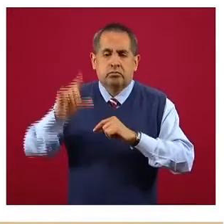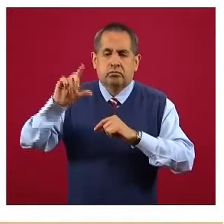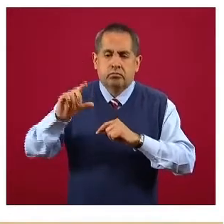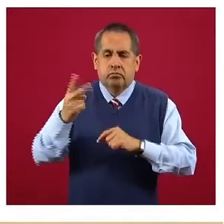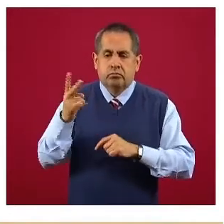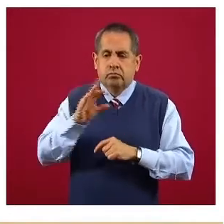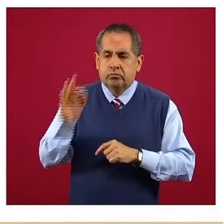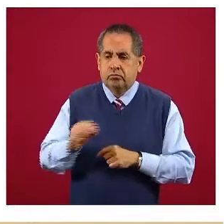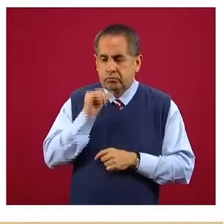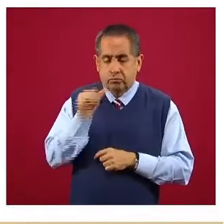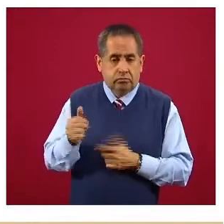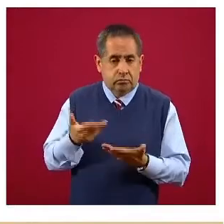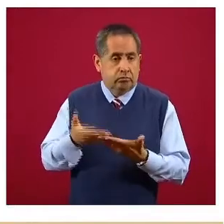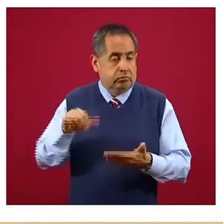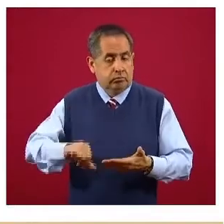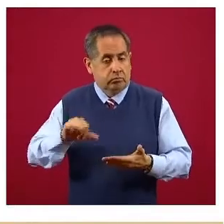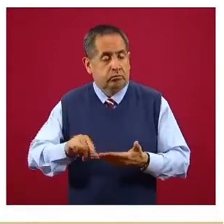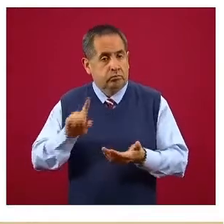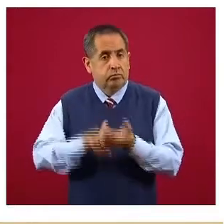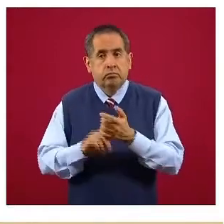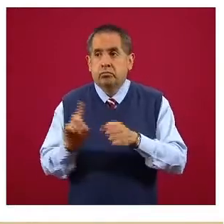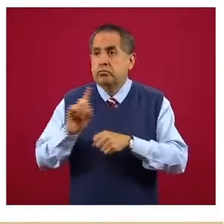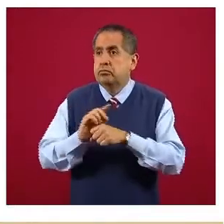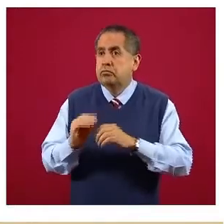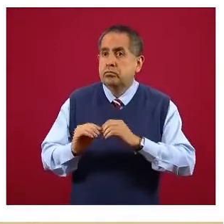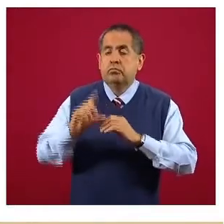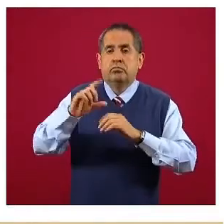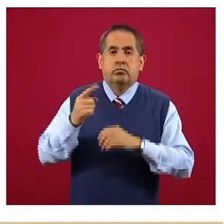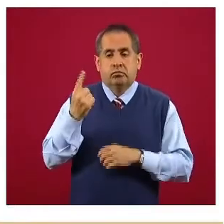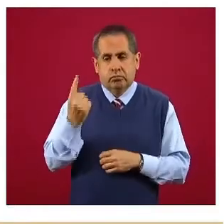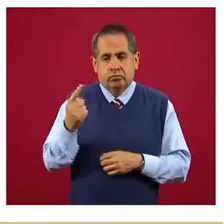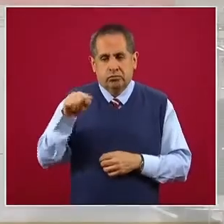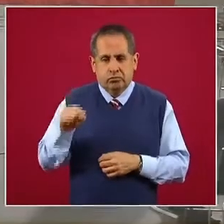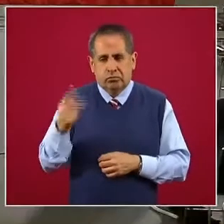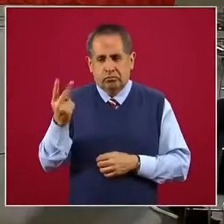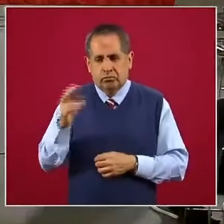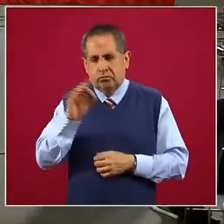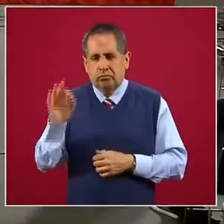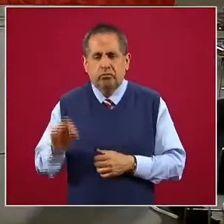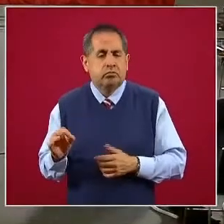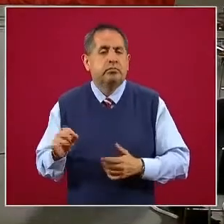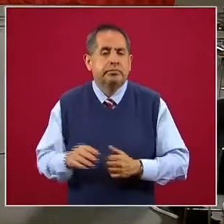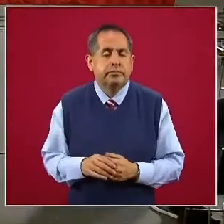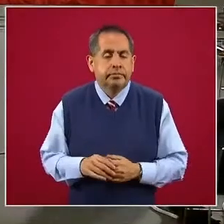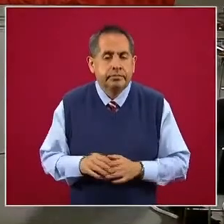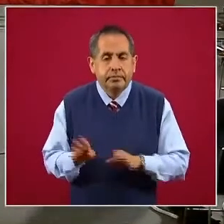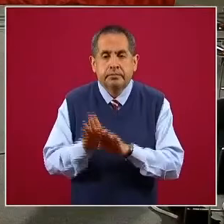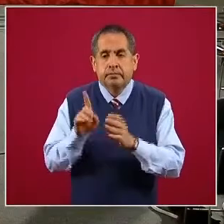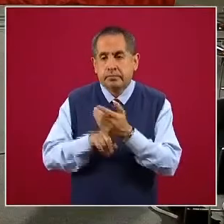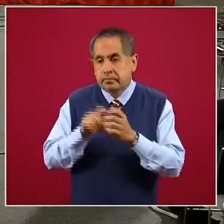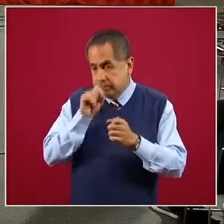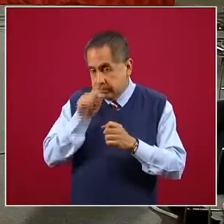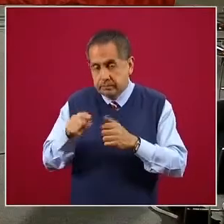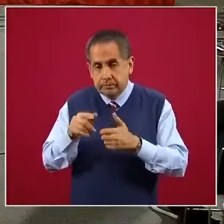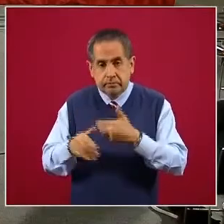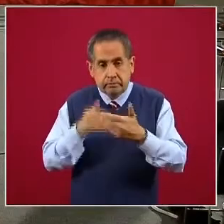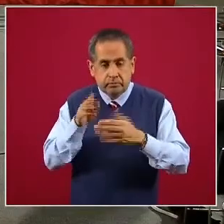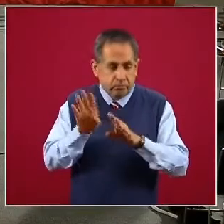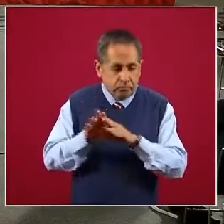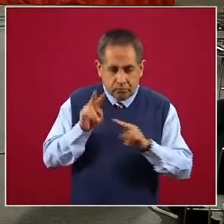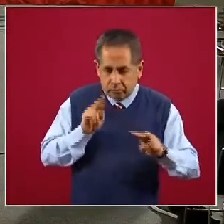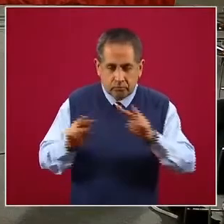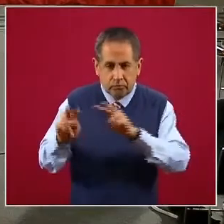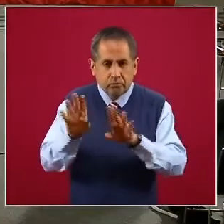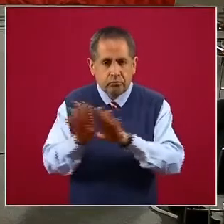el 2%. De hecho, el día de hoy el incremento fue del 1.2%. Y lo mismo podemos ver en el